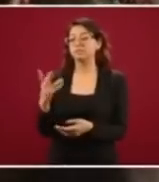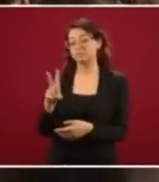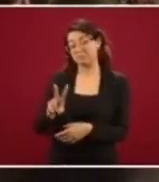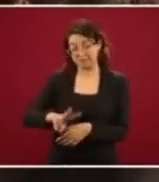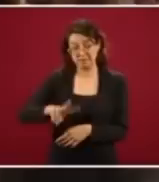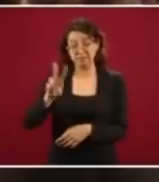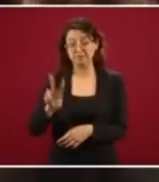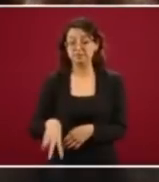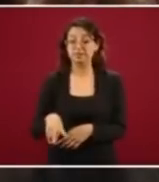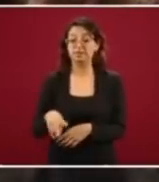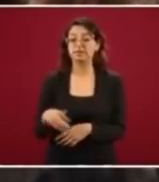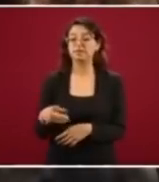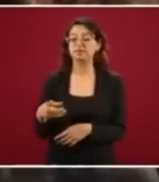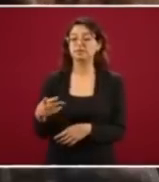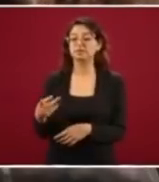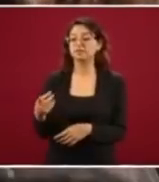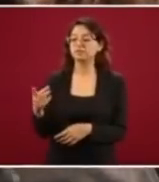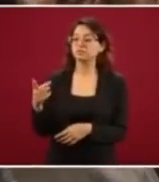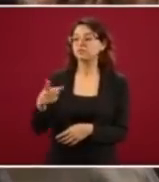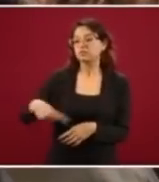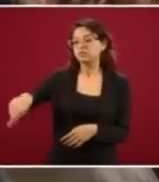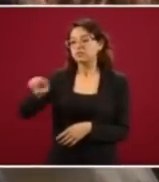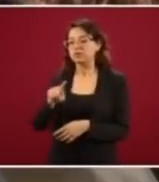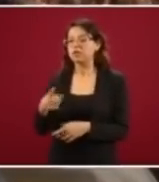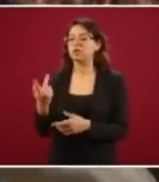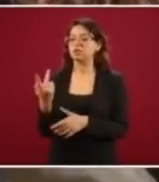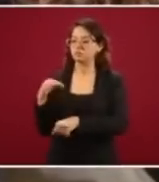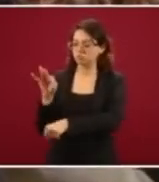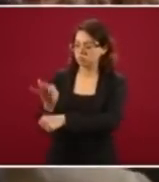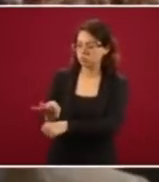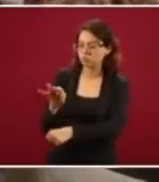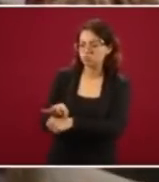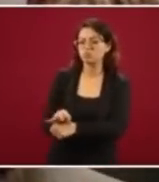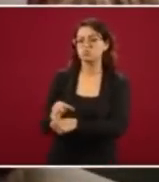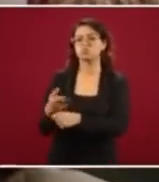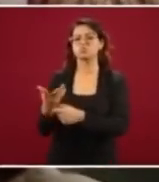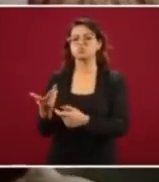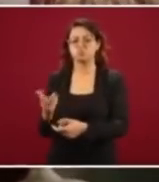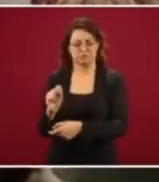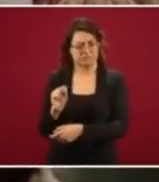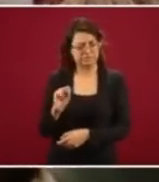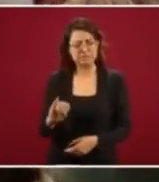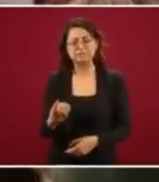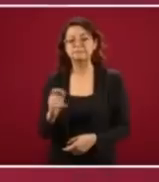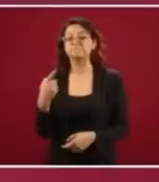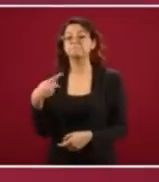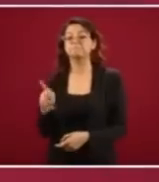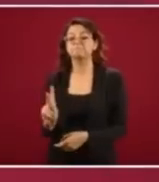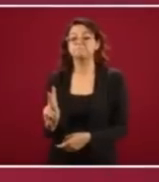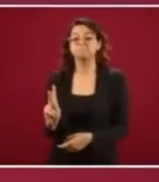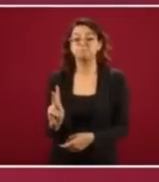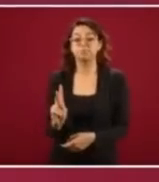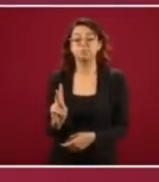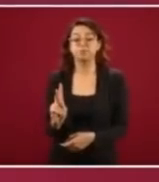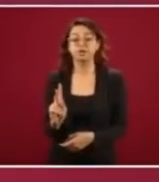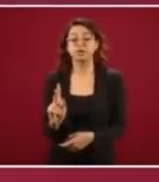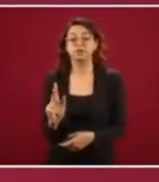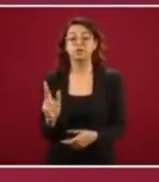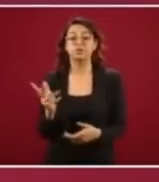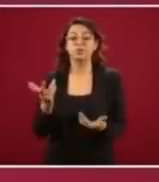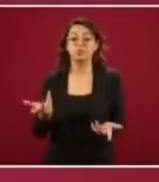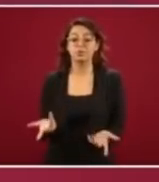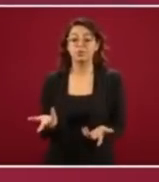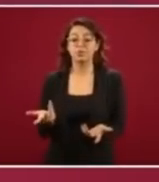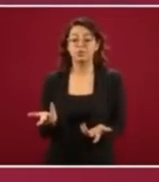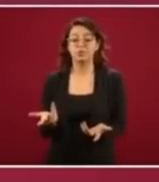efecto que los represente, que los cubra, que los proteja, pero sin llegar, digamos, a